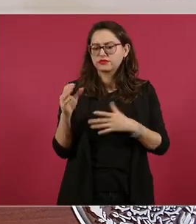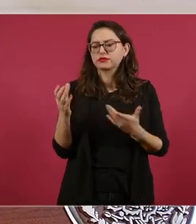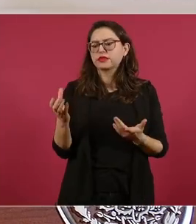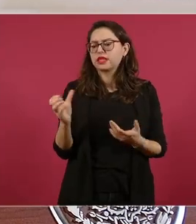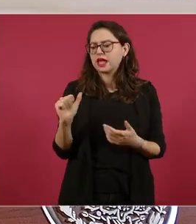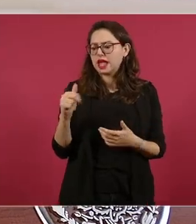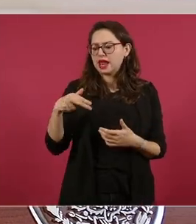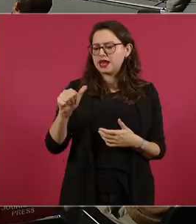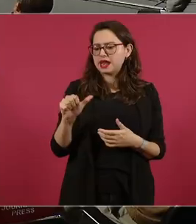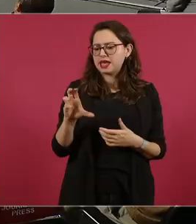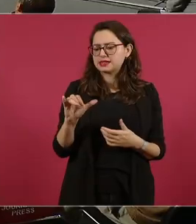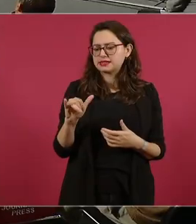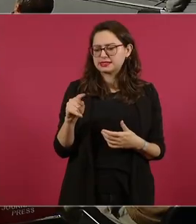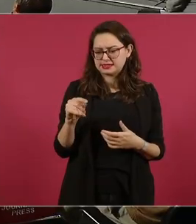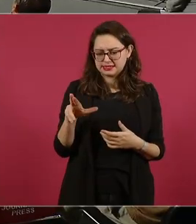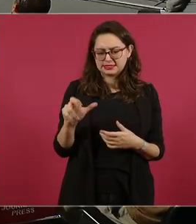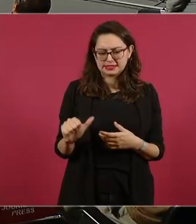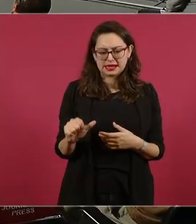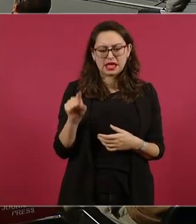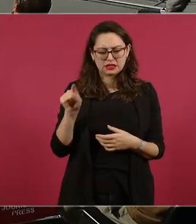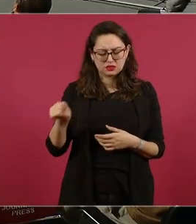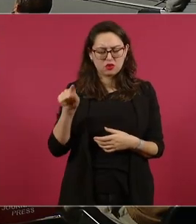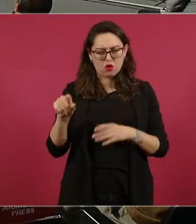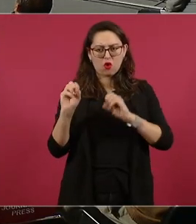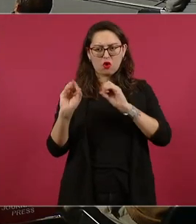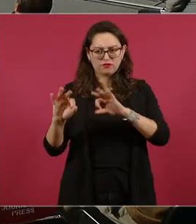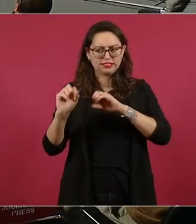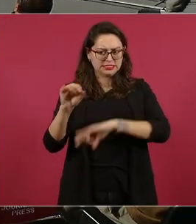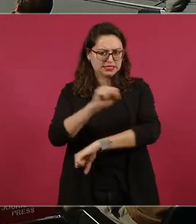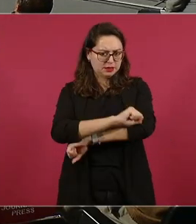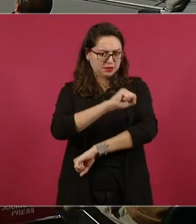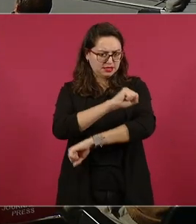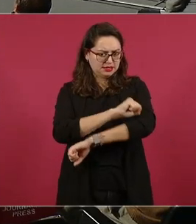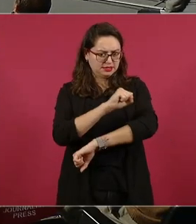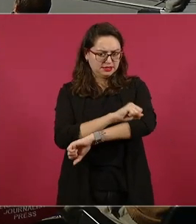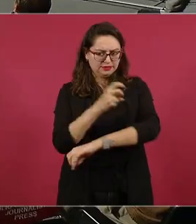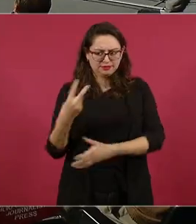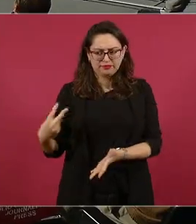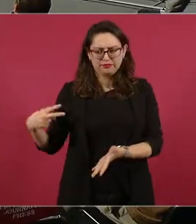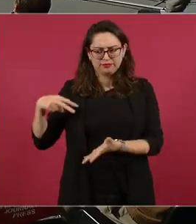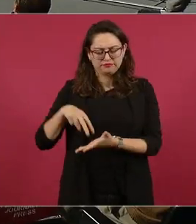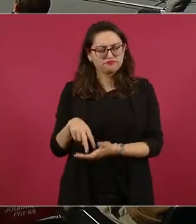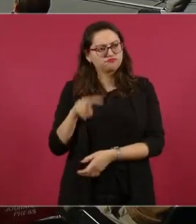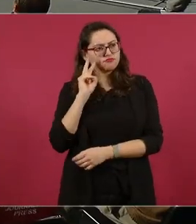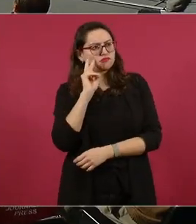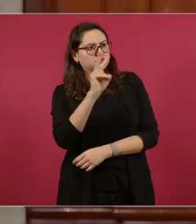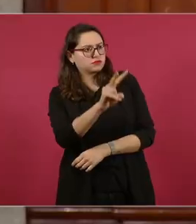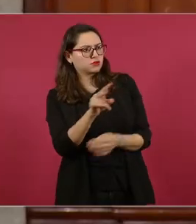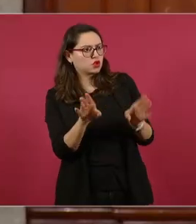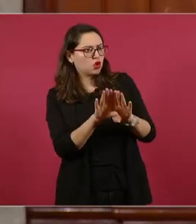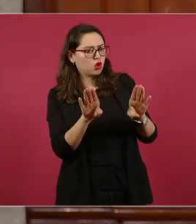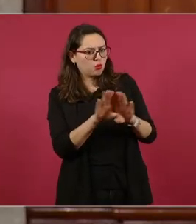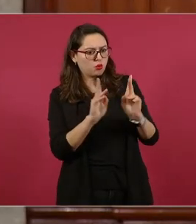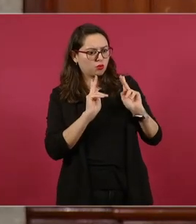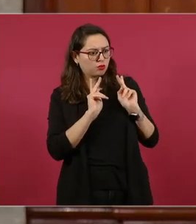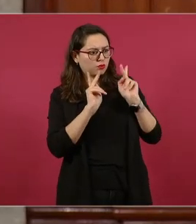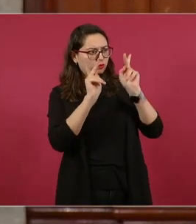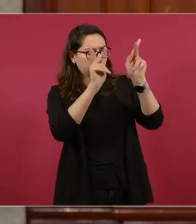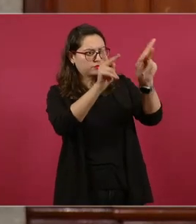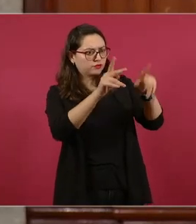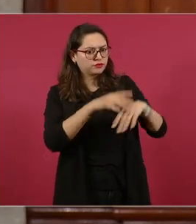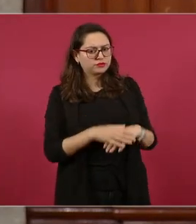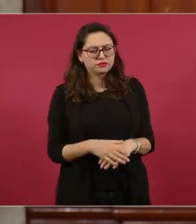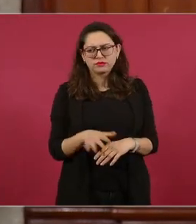Canacintra. Sí. Y ahí estábamos. Yo iba a ver los montajes y le digo